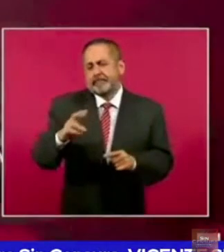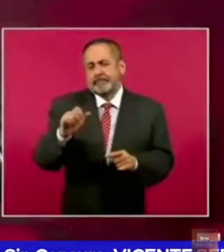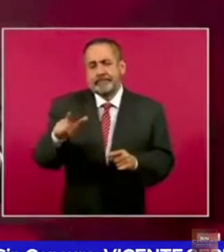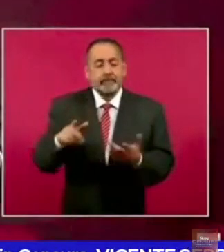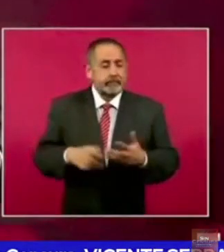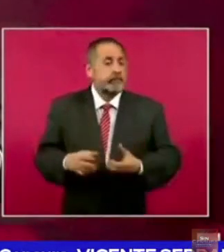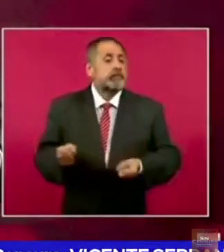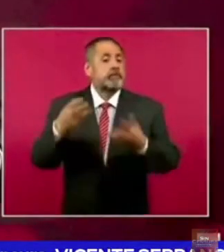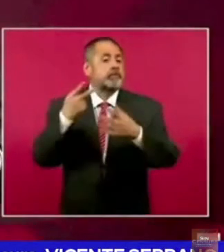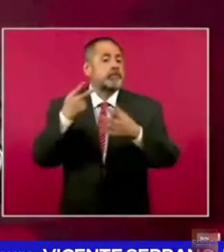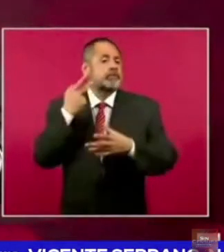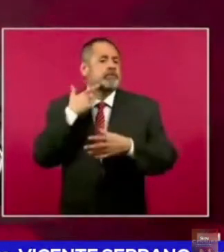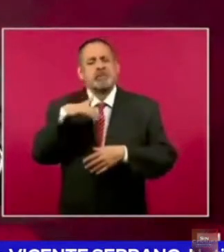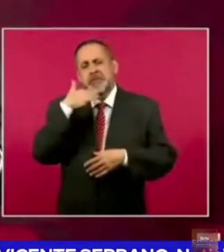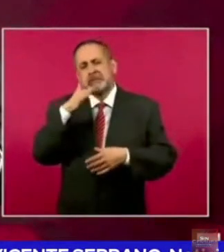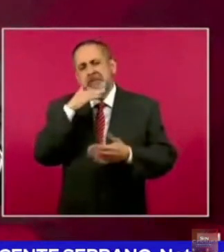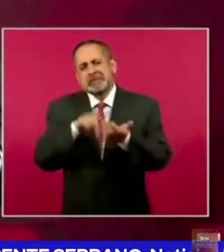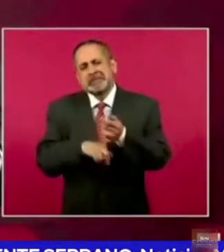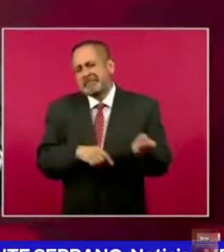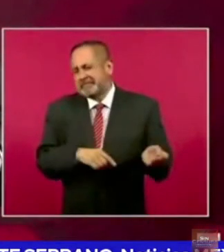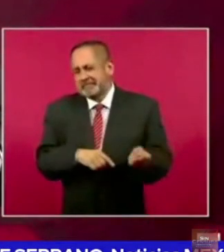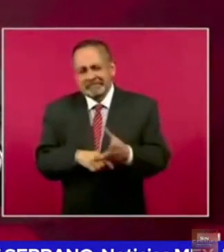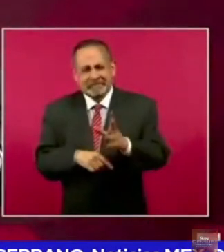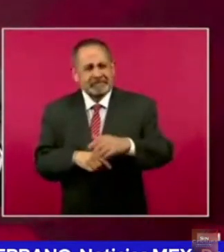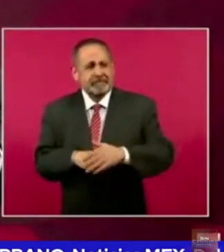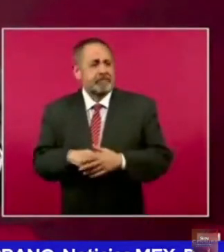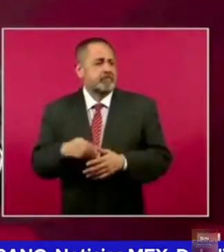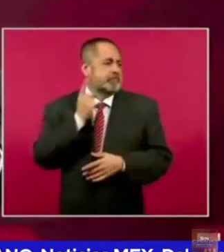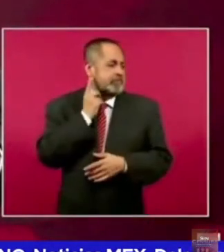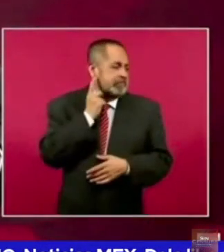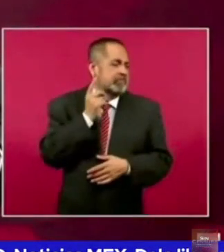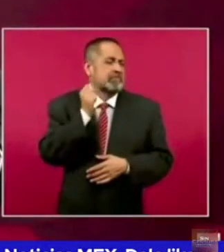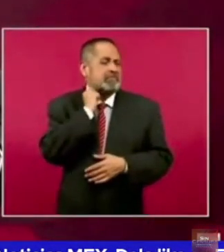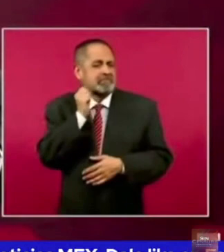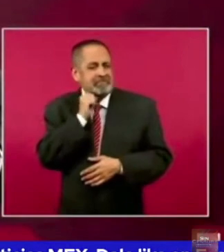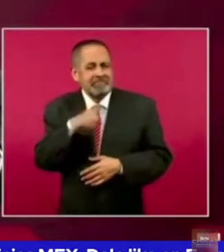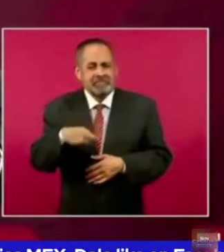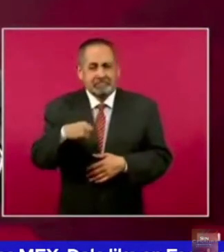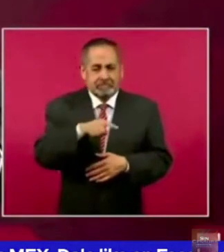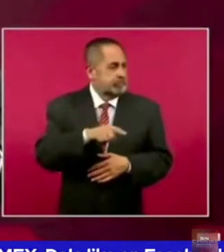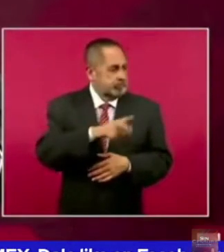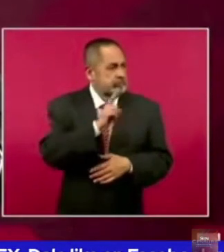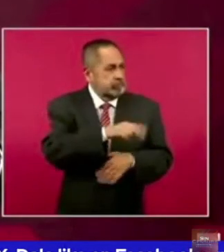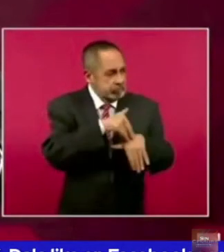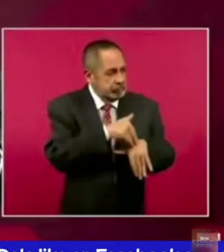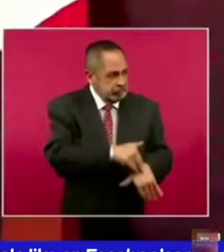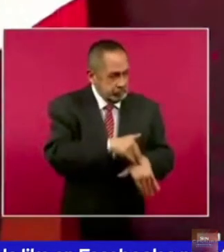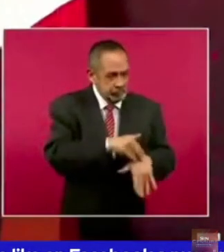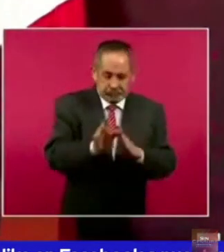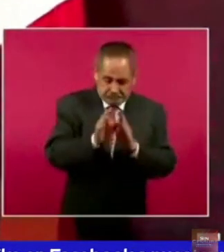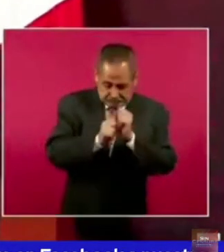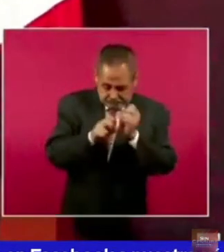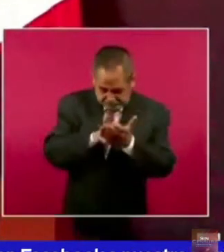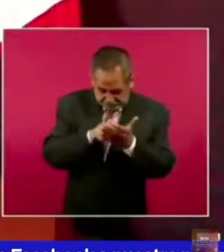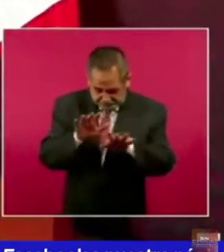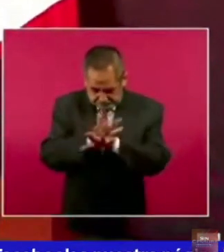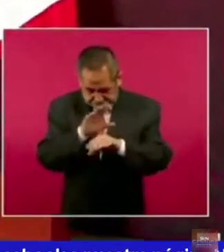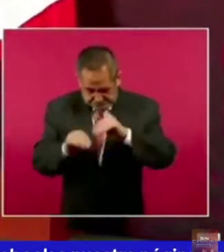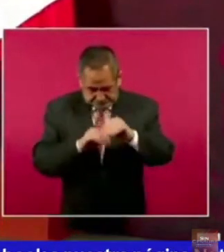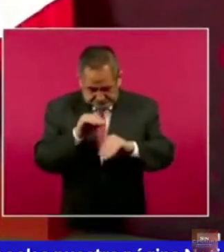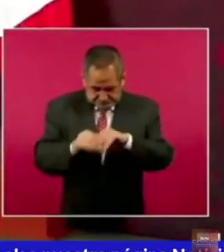¿Cuántos políticos corruptos, legisladores que reformaron la Constitución para